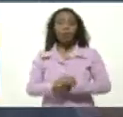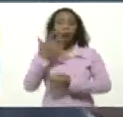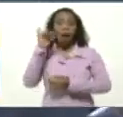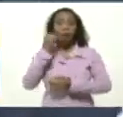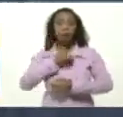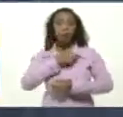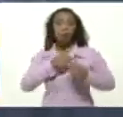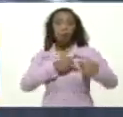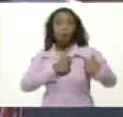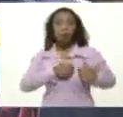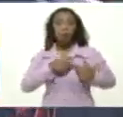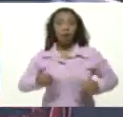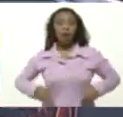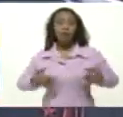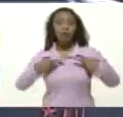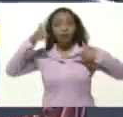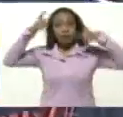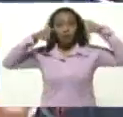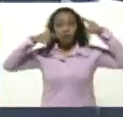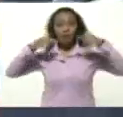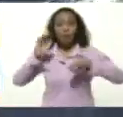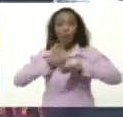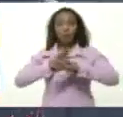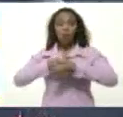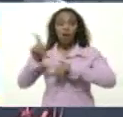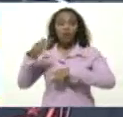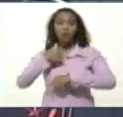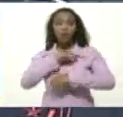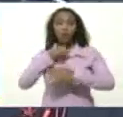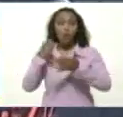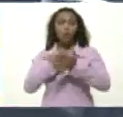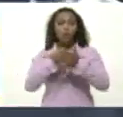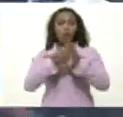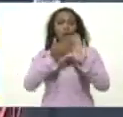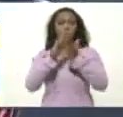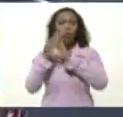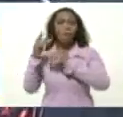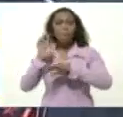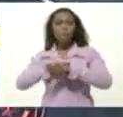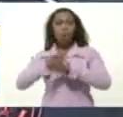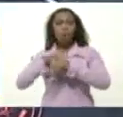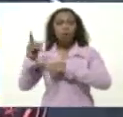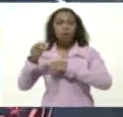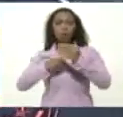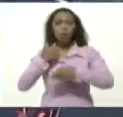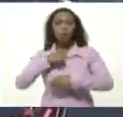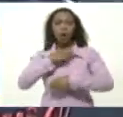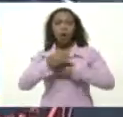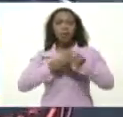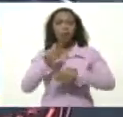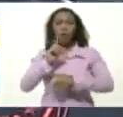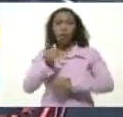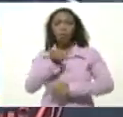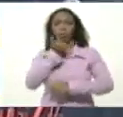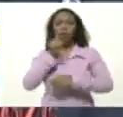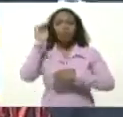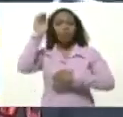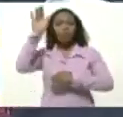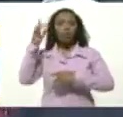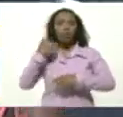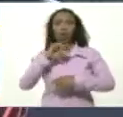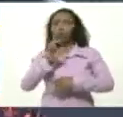nuestro corazón la vida de Hugo Chávez, y por eso luchamos por la comuna, por eso nos esmeramos en no fallarle al futuro. No